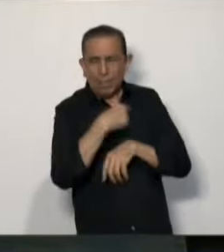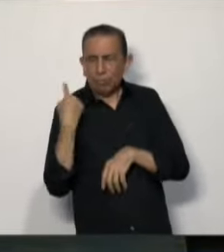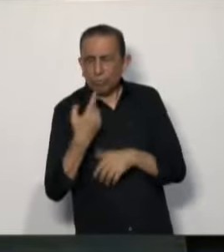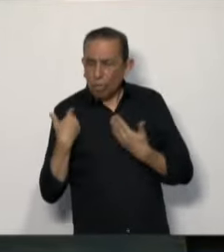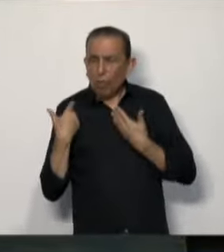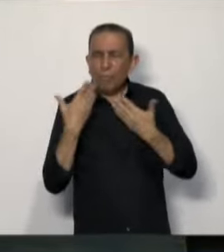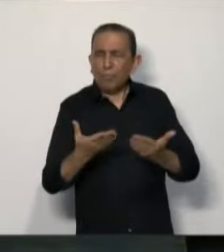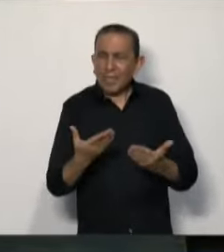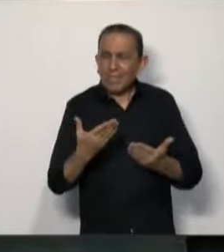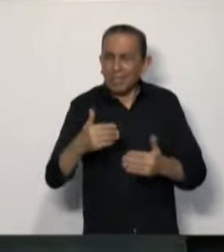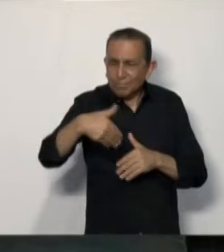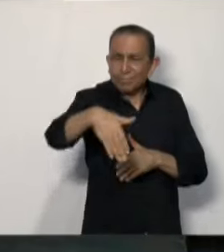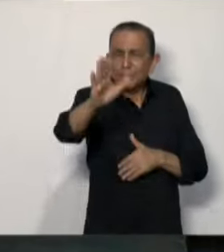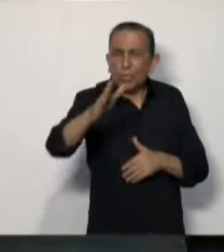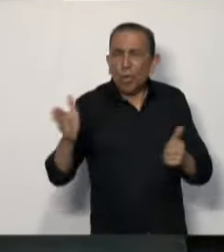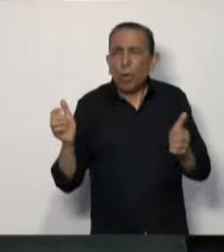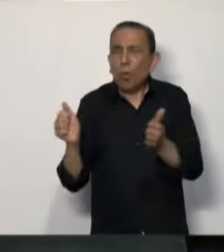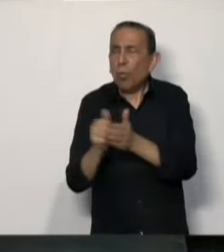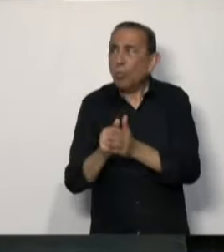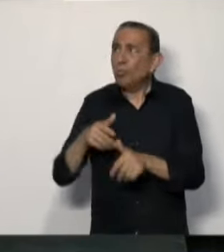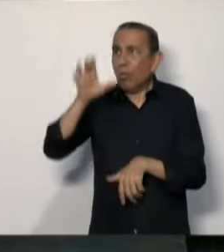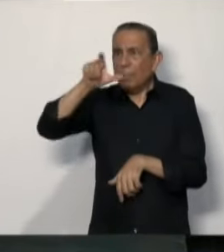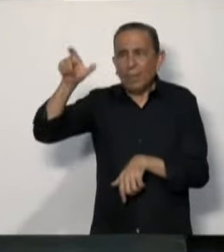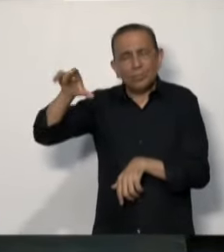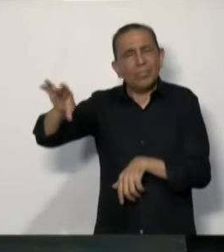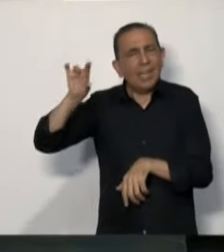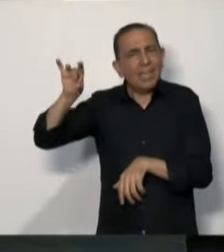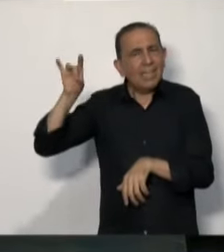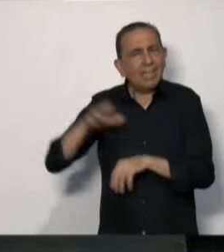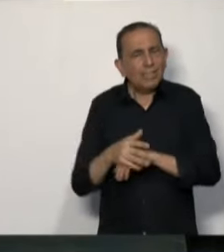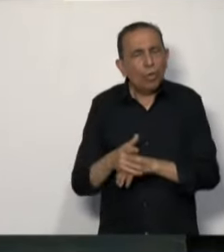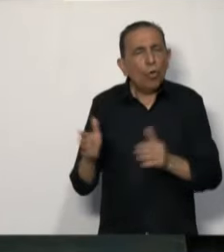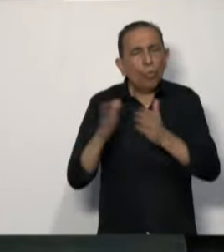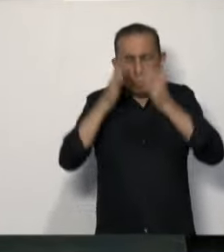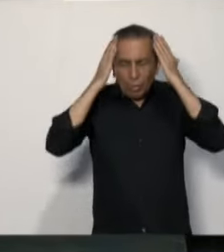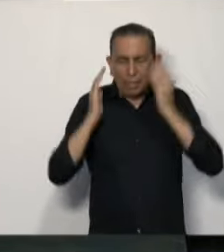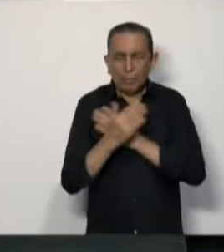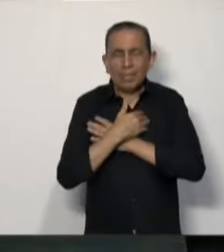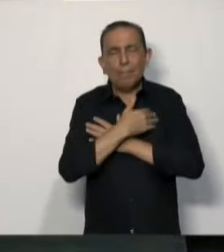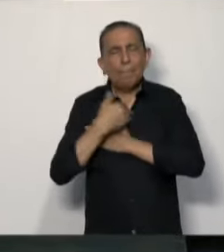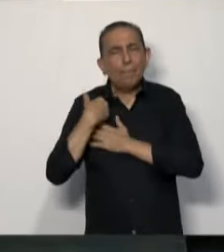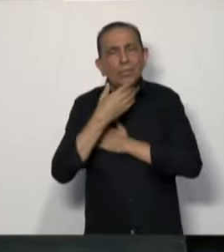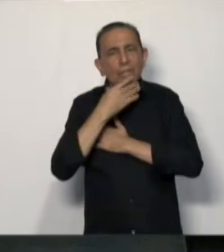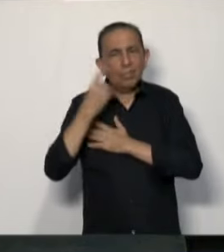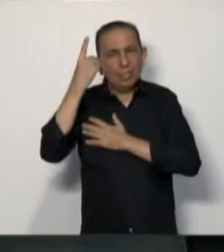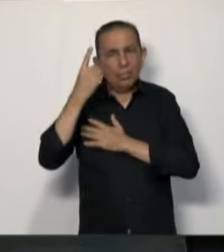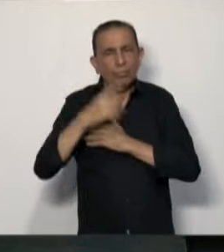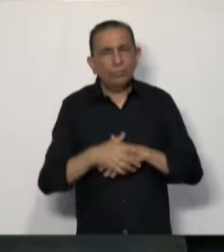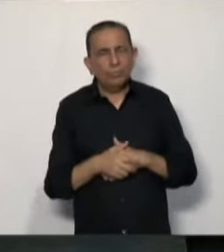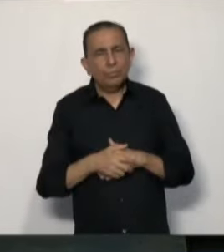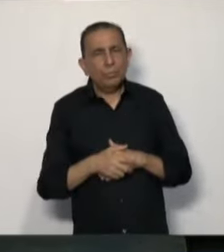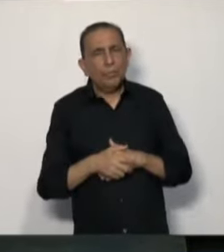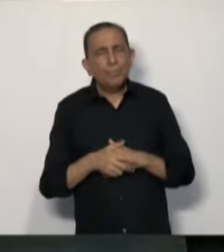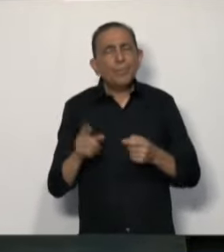que gocemos de tu heredad junto con tus elegidos. Con María la Virgen, Madre de Dios, con